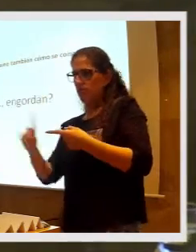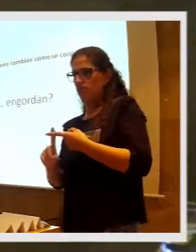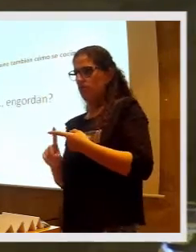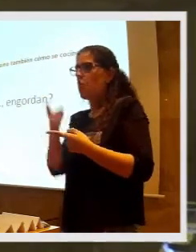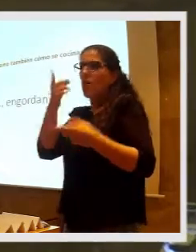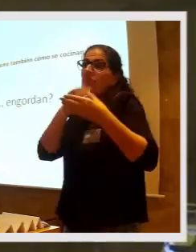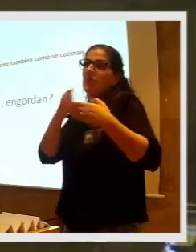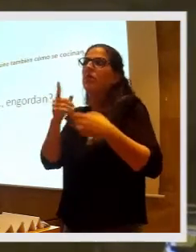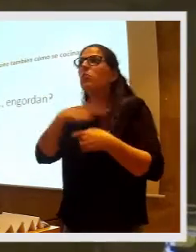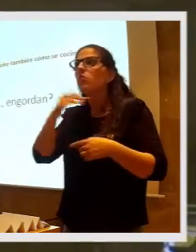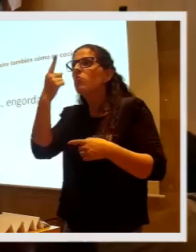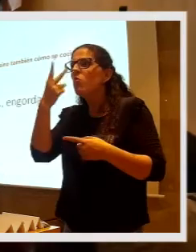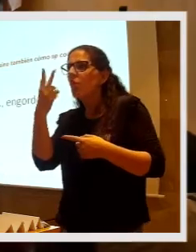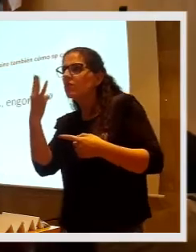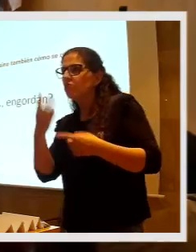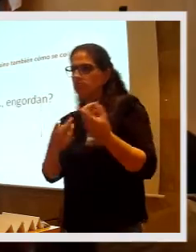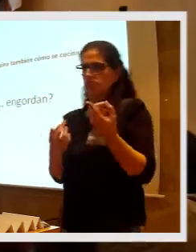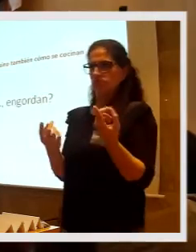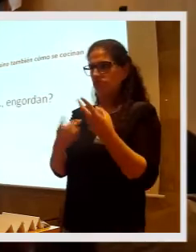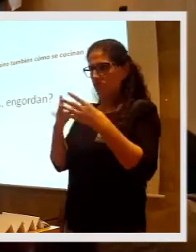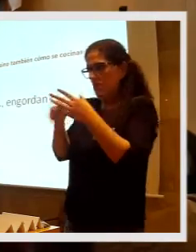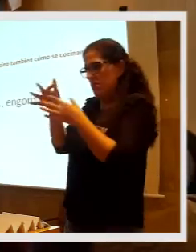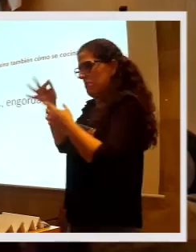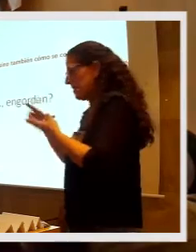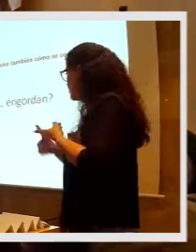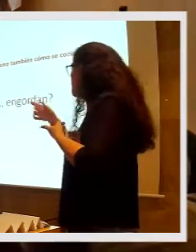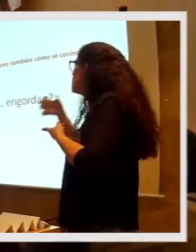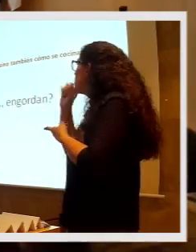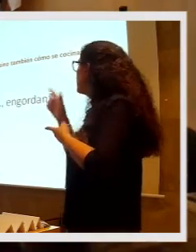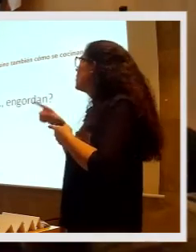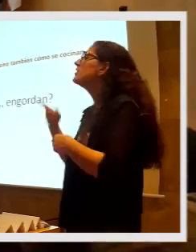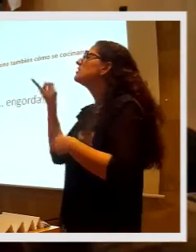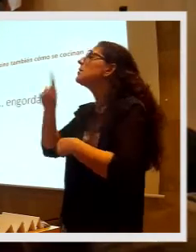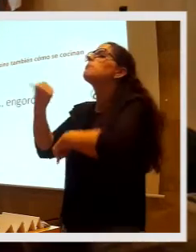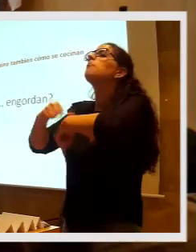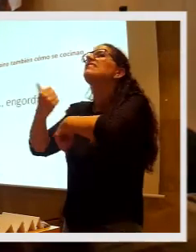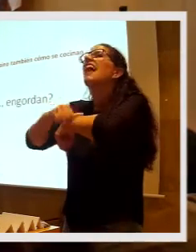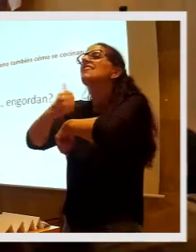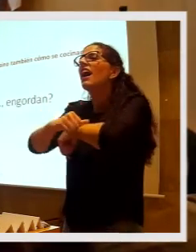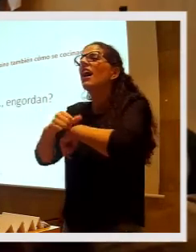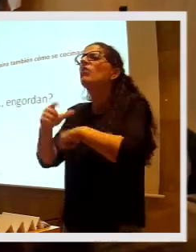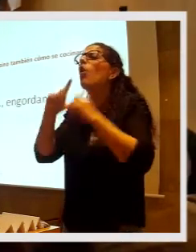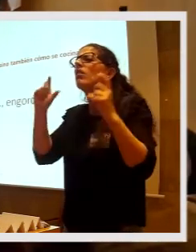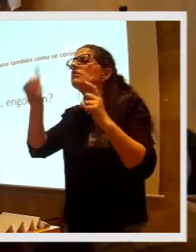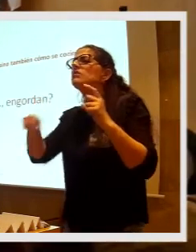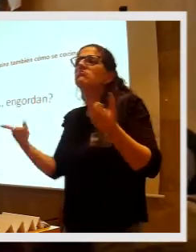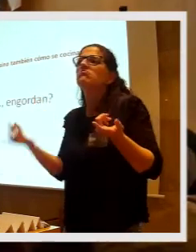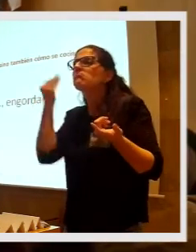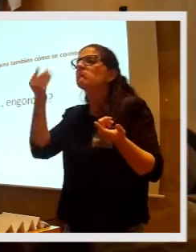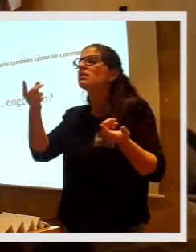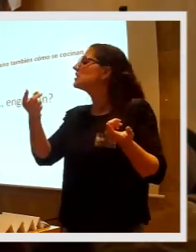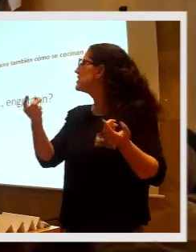calorías. Y ahora sería una pregunta. ¿Y las patatas? ¿Engordan o no? ¿Qué pensáis